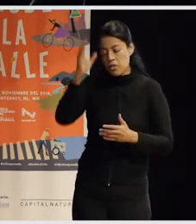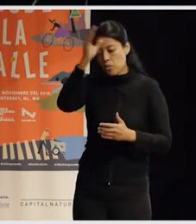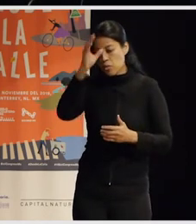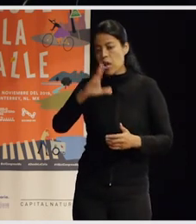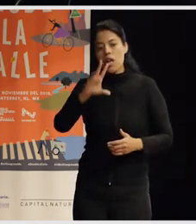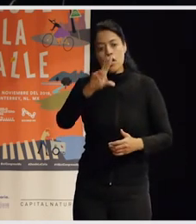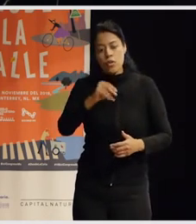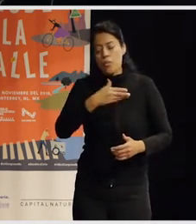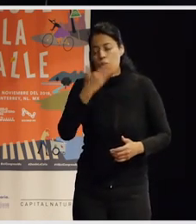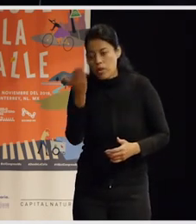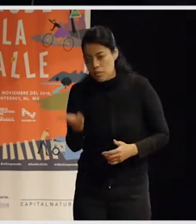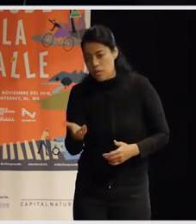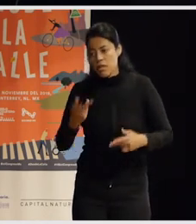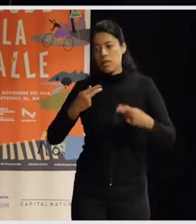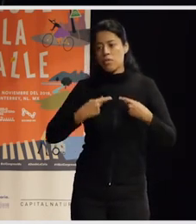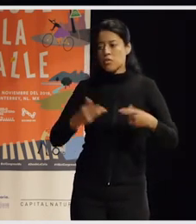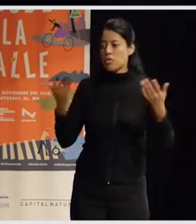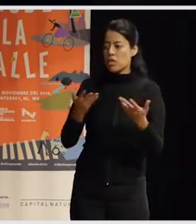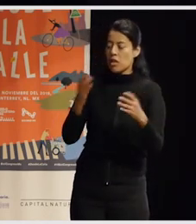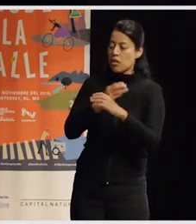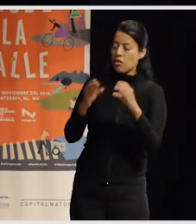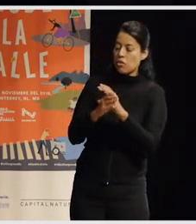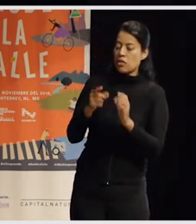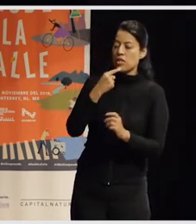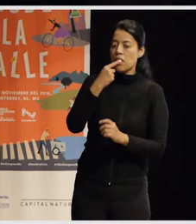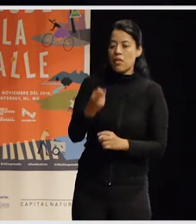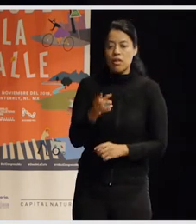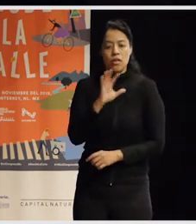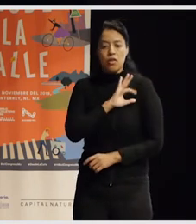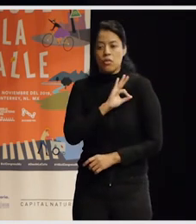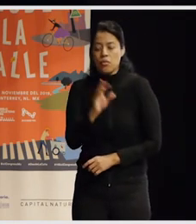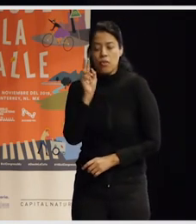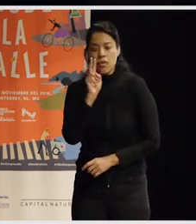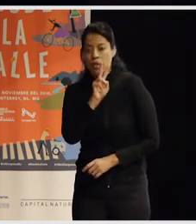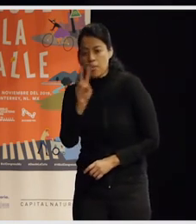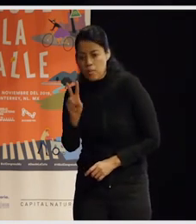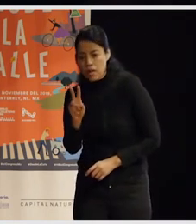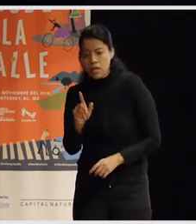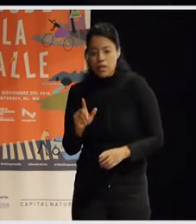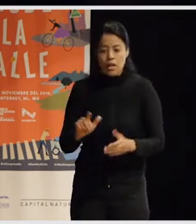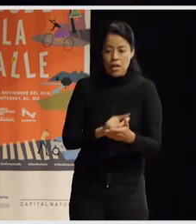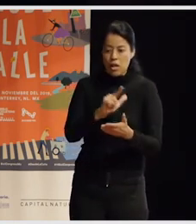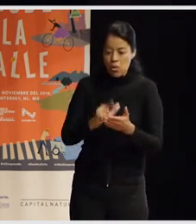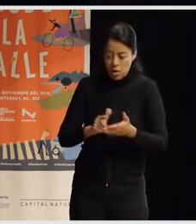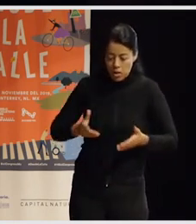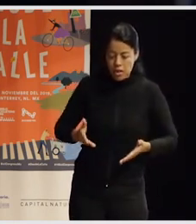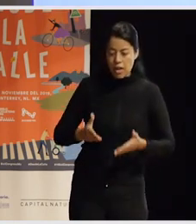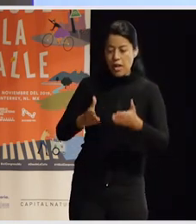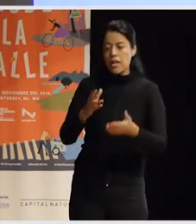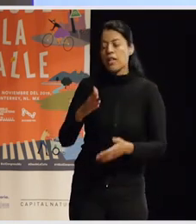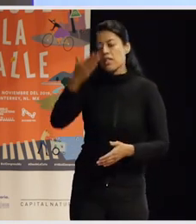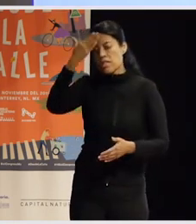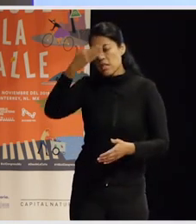que actúe diferente cuando no pueden leer el espacio vial y pueden empezar a entender cómo funciona entonces